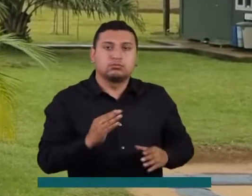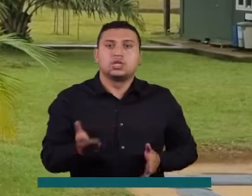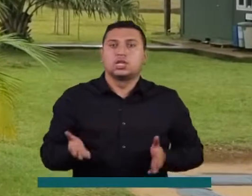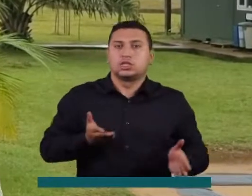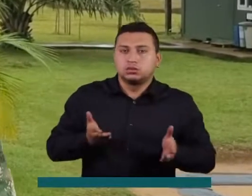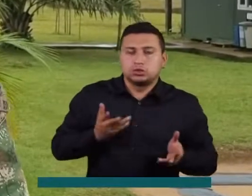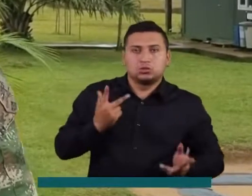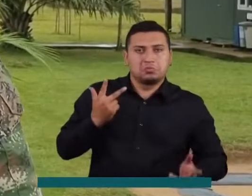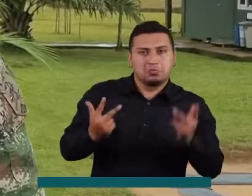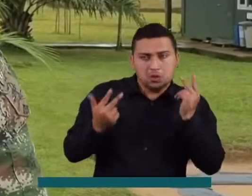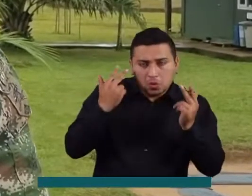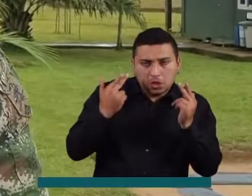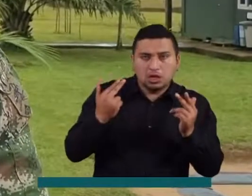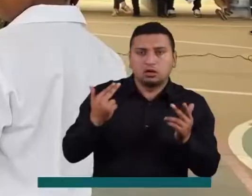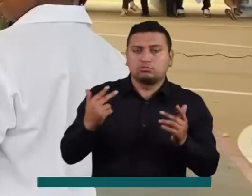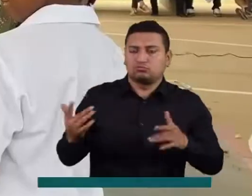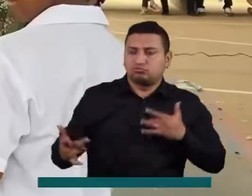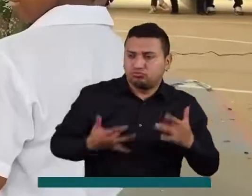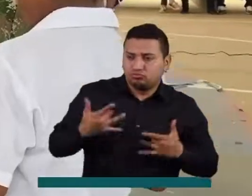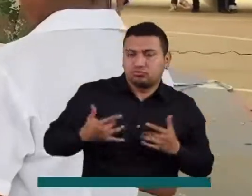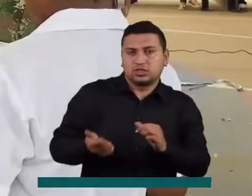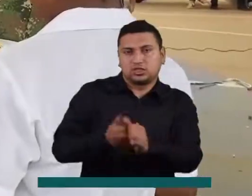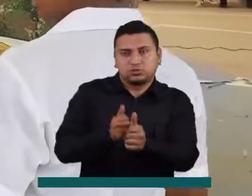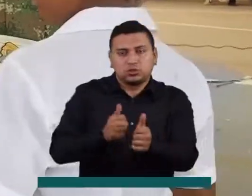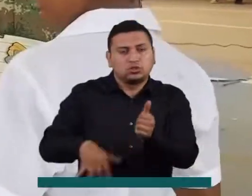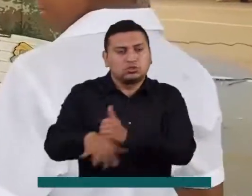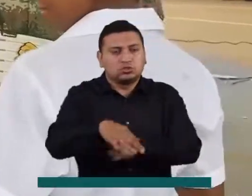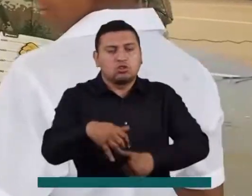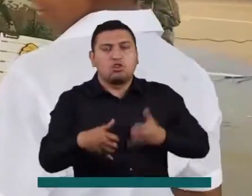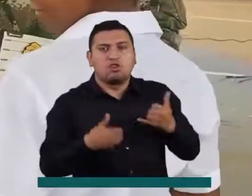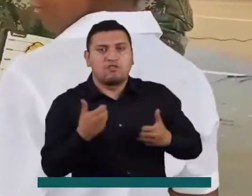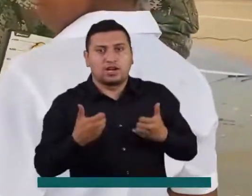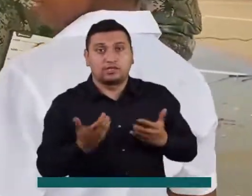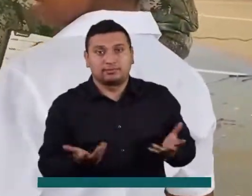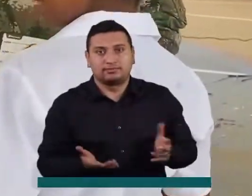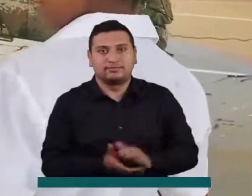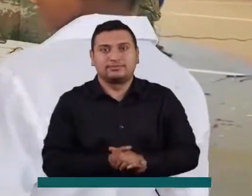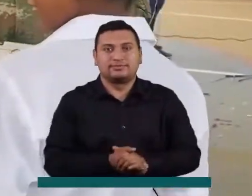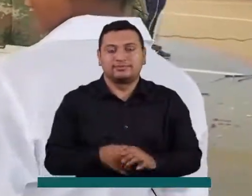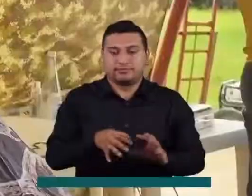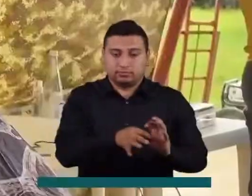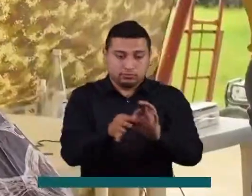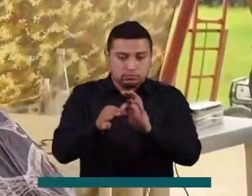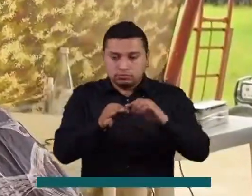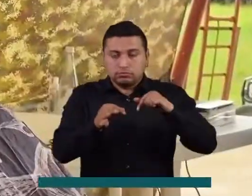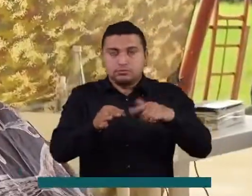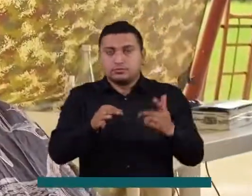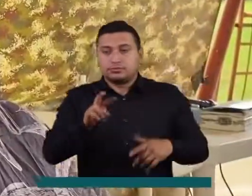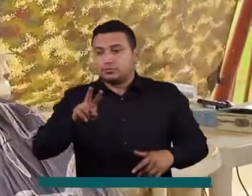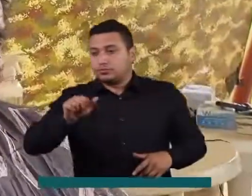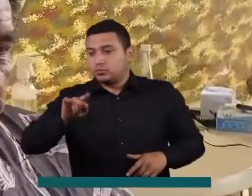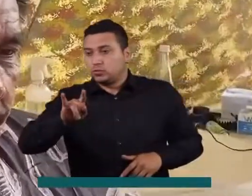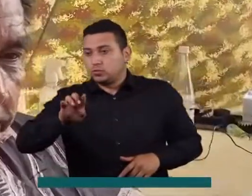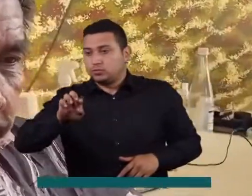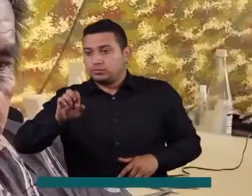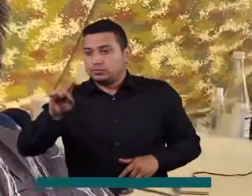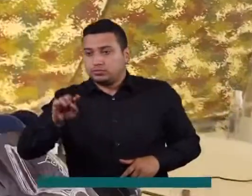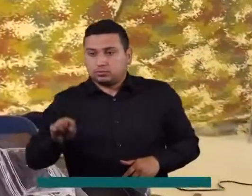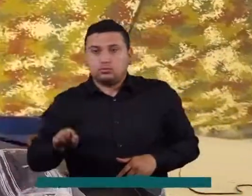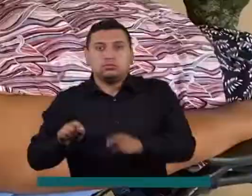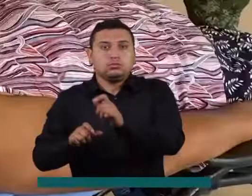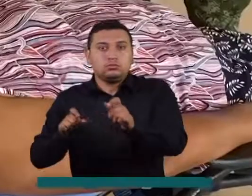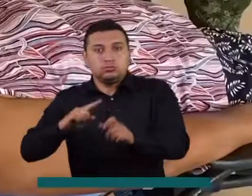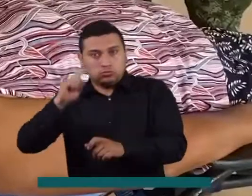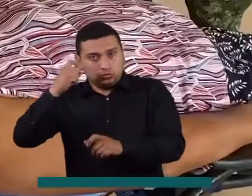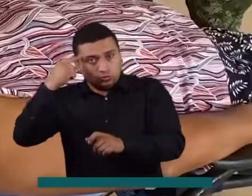recreación y deporte para los jóvenes. En un trabajo conjunto entre la Gobernación del Baupés y el Ejército Nacional, fue posible transportar desde